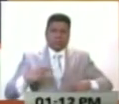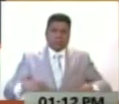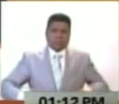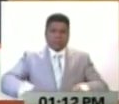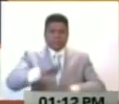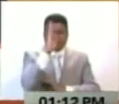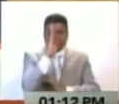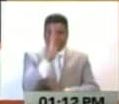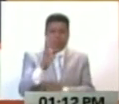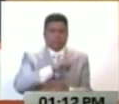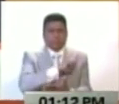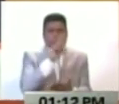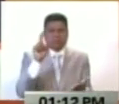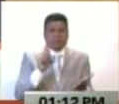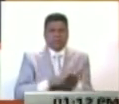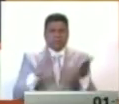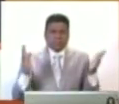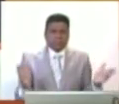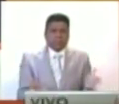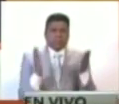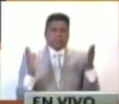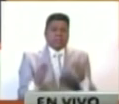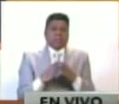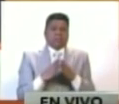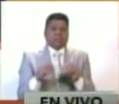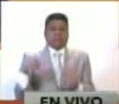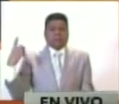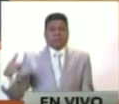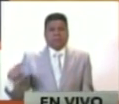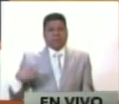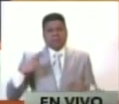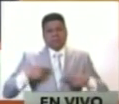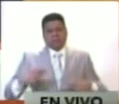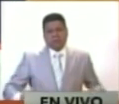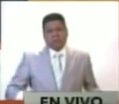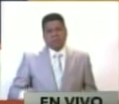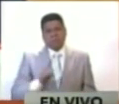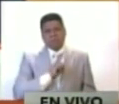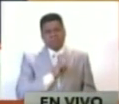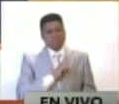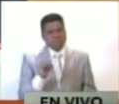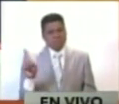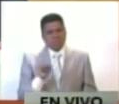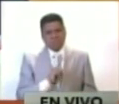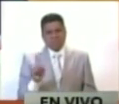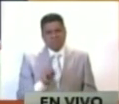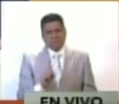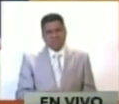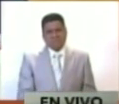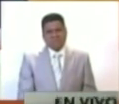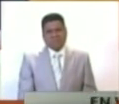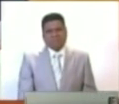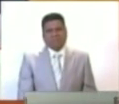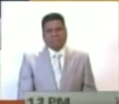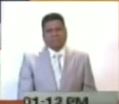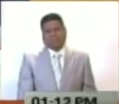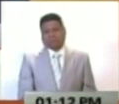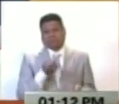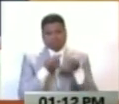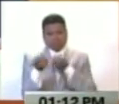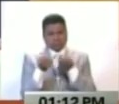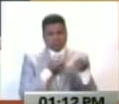perspectiva real de promoción y garantía de los derechos humanos, no bajo la absurda y burda